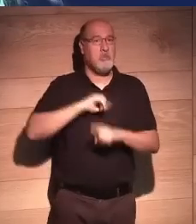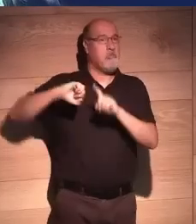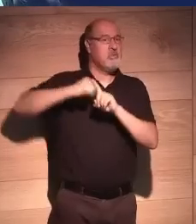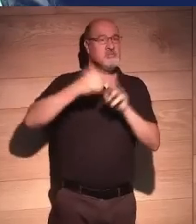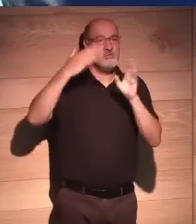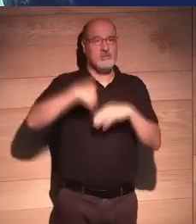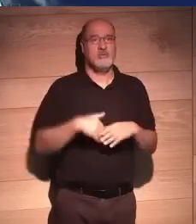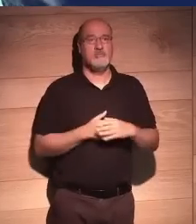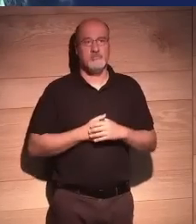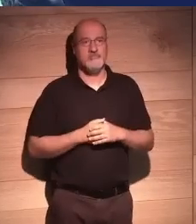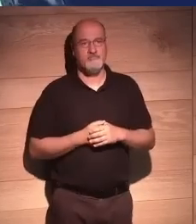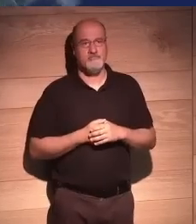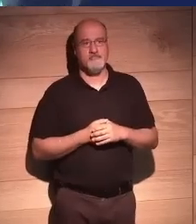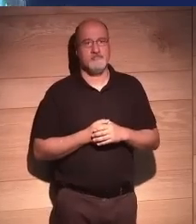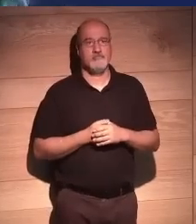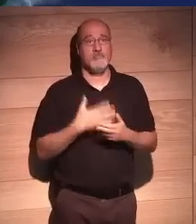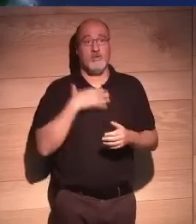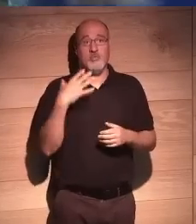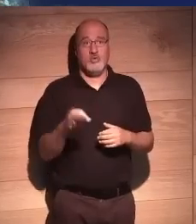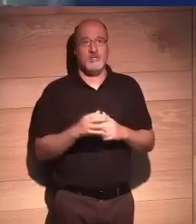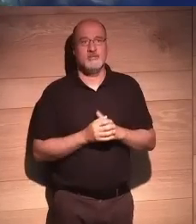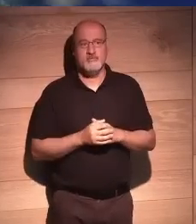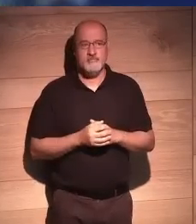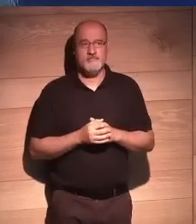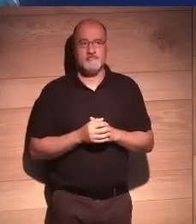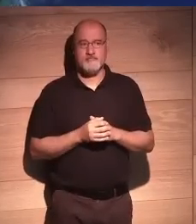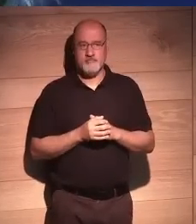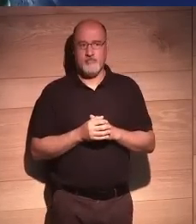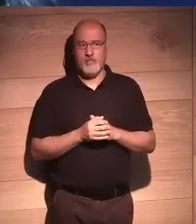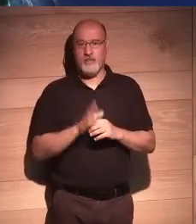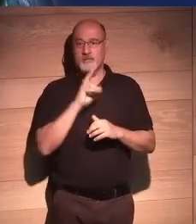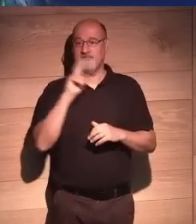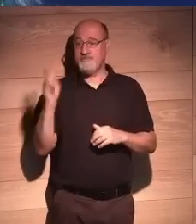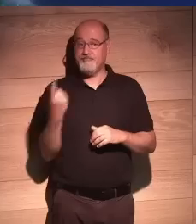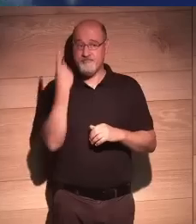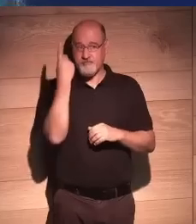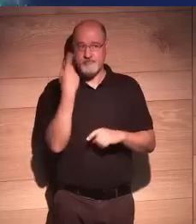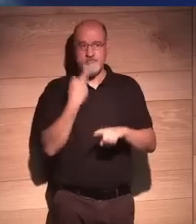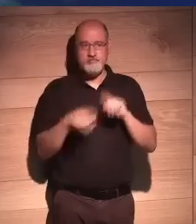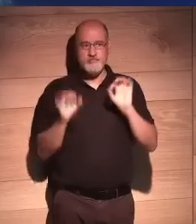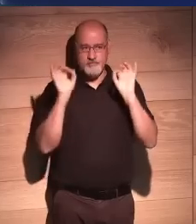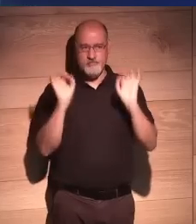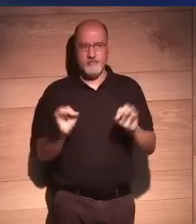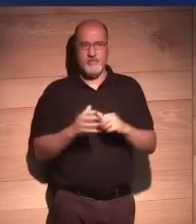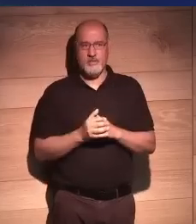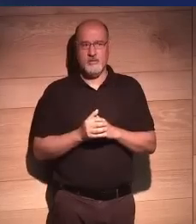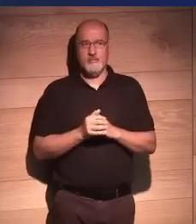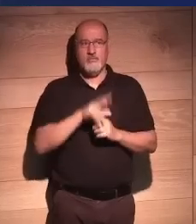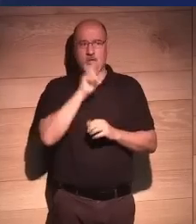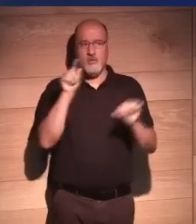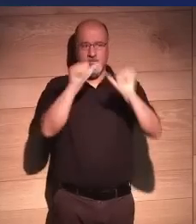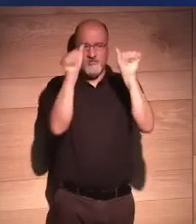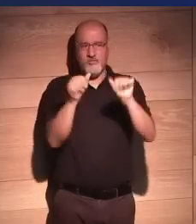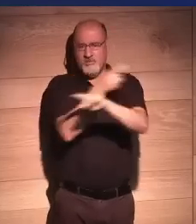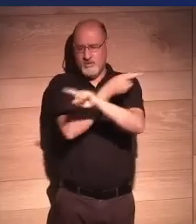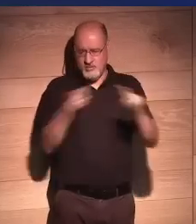Lo de la división psicológica era por eso, porque de todas formas hay quiero decir, hablamos de